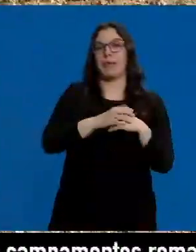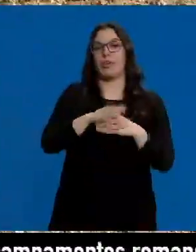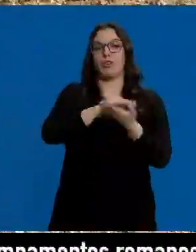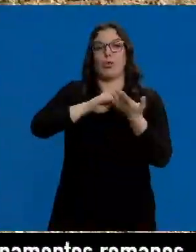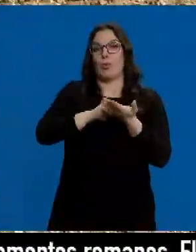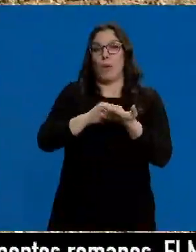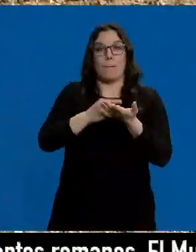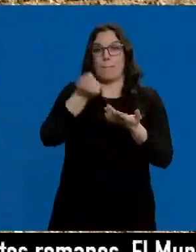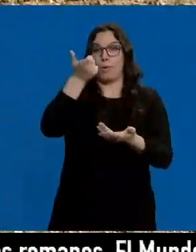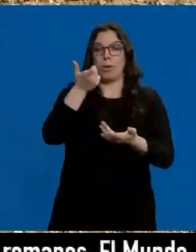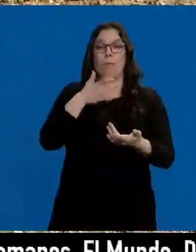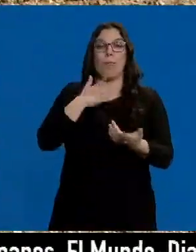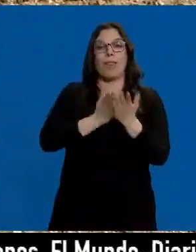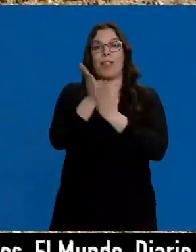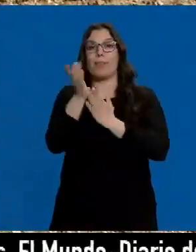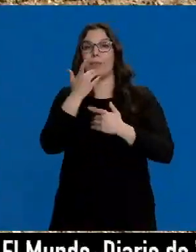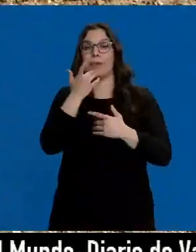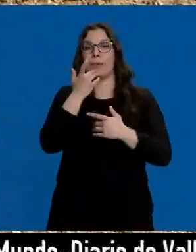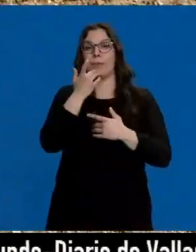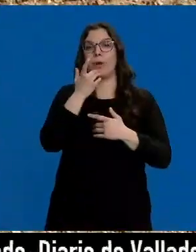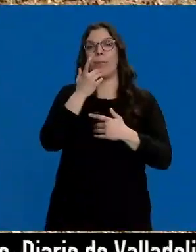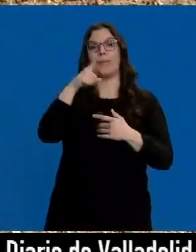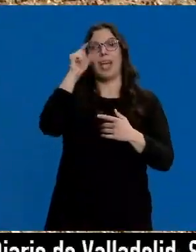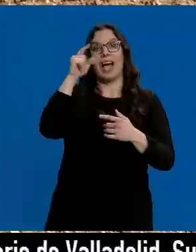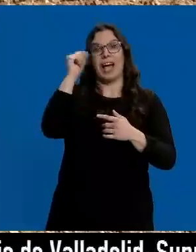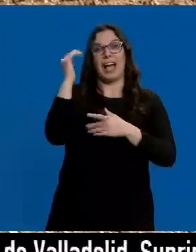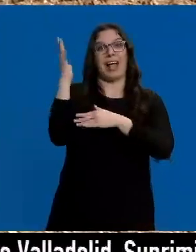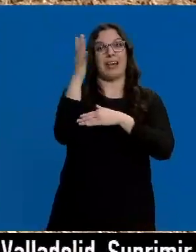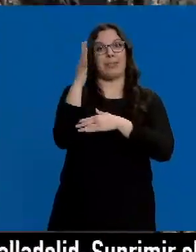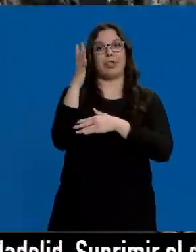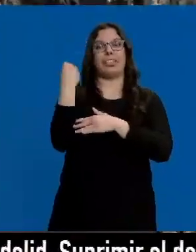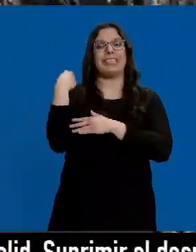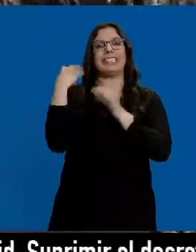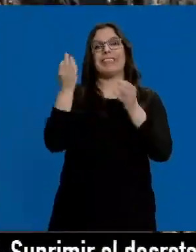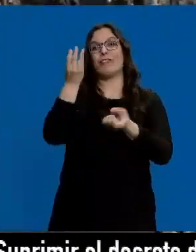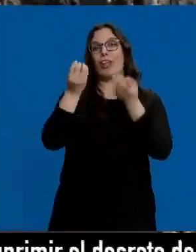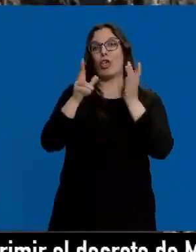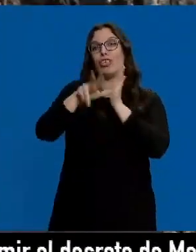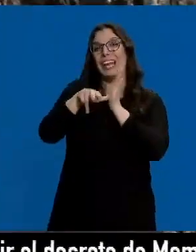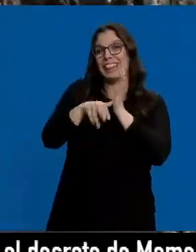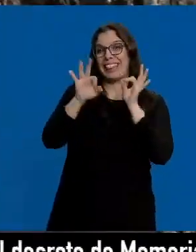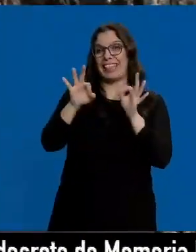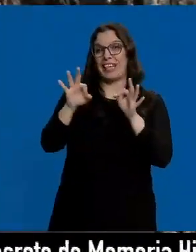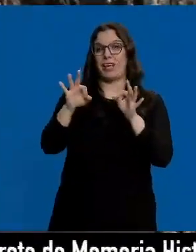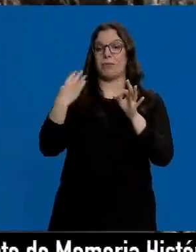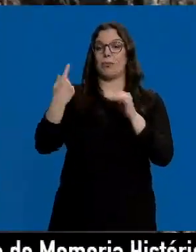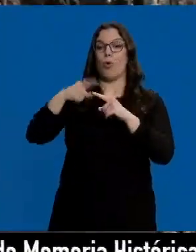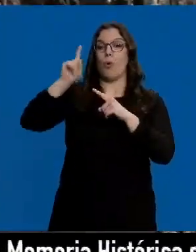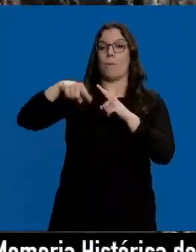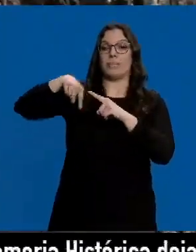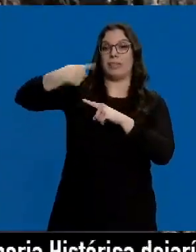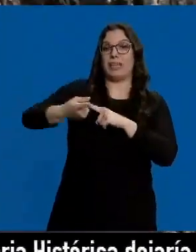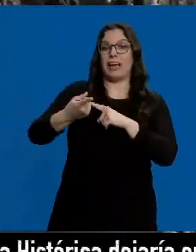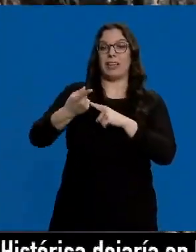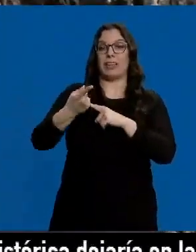las alternativas podría ser la plantación de almendros de floración tardía. Que florecen un mes más tarde que los autóctonos. Pero